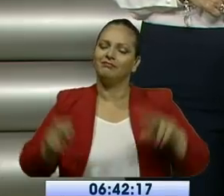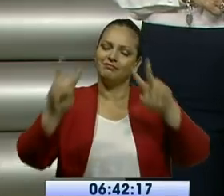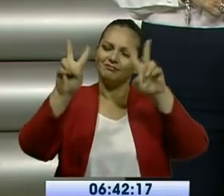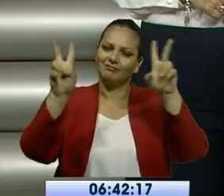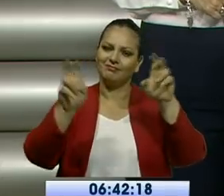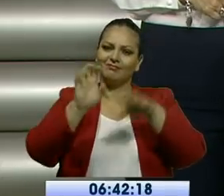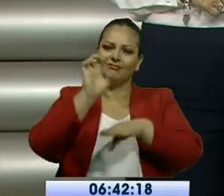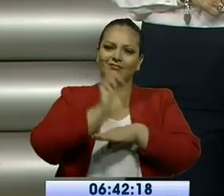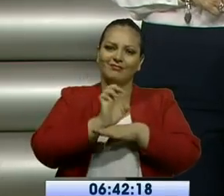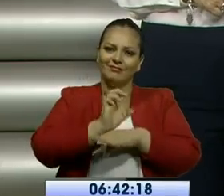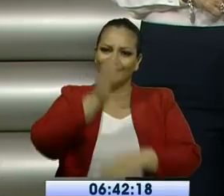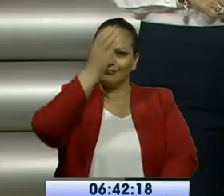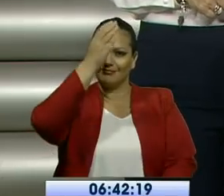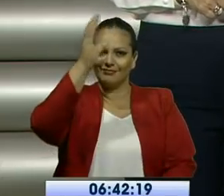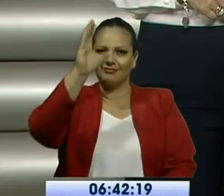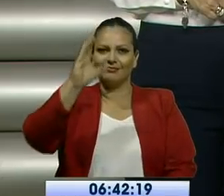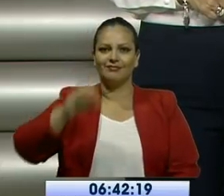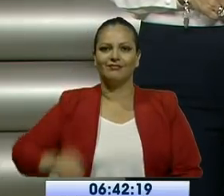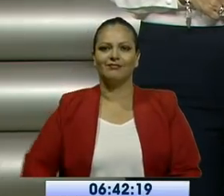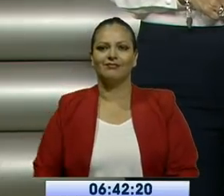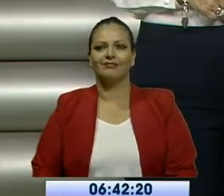nuestra nota intercultural.